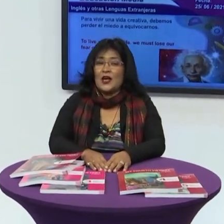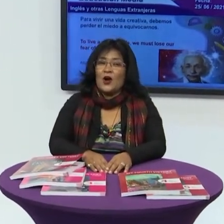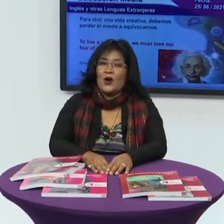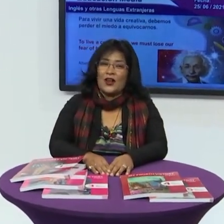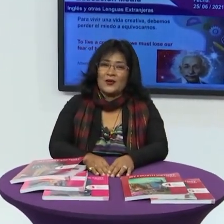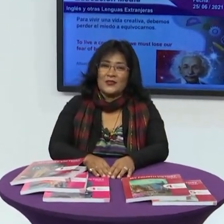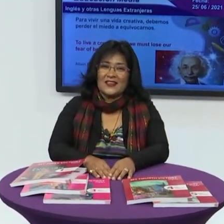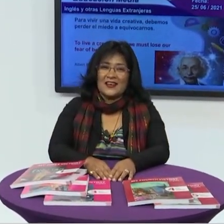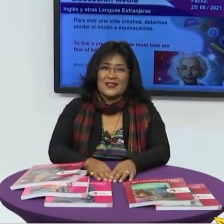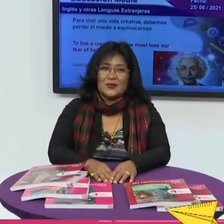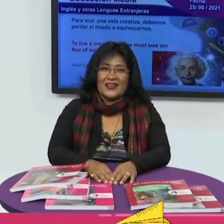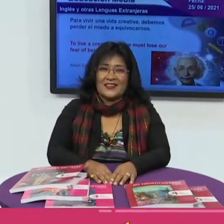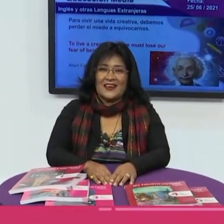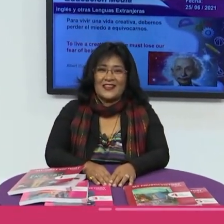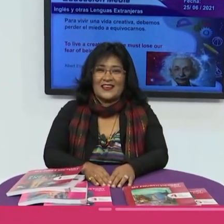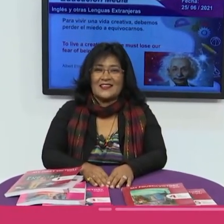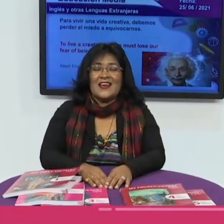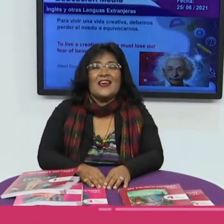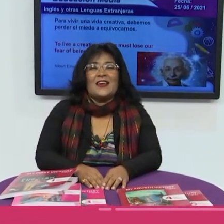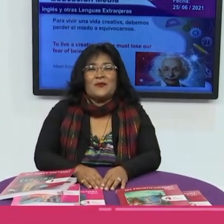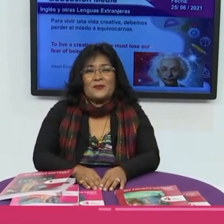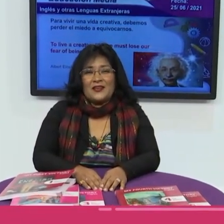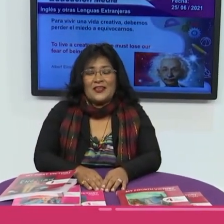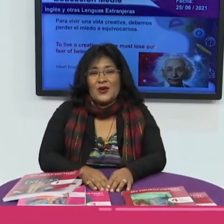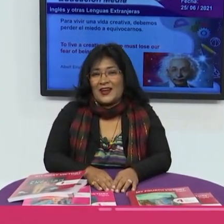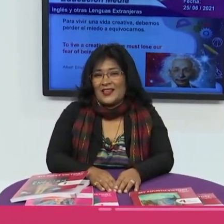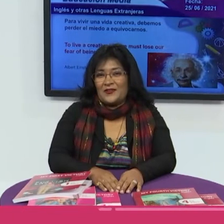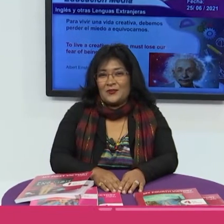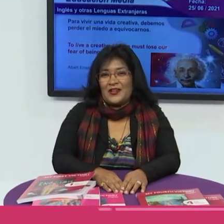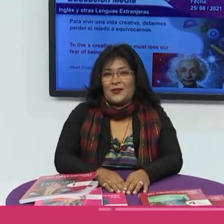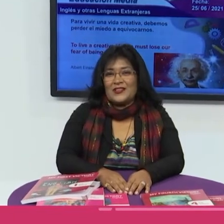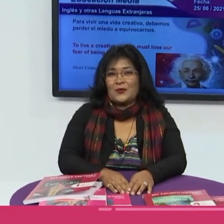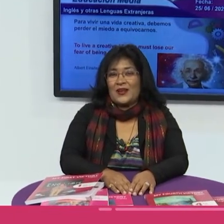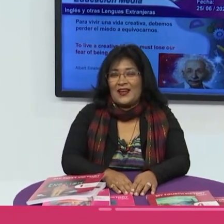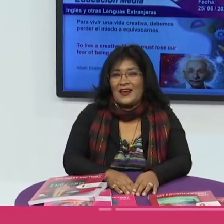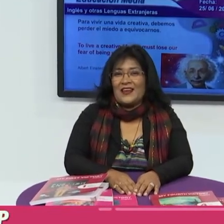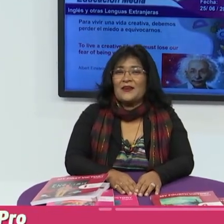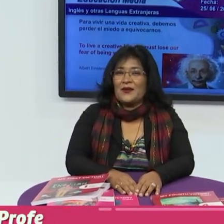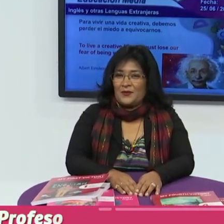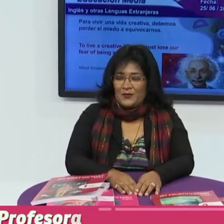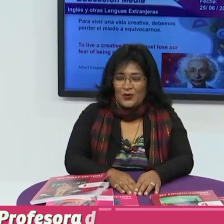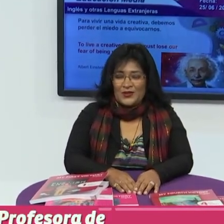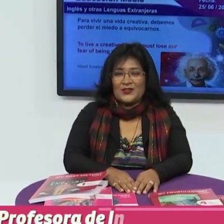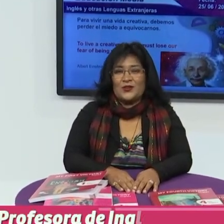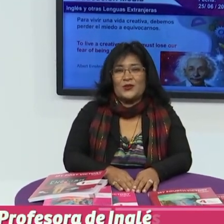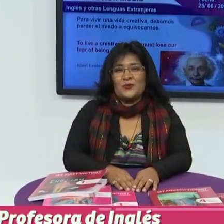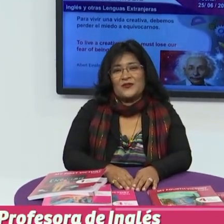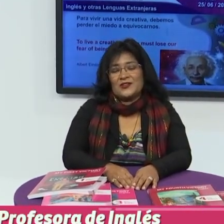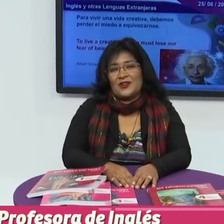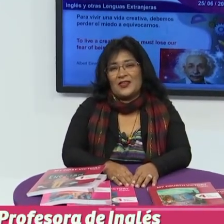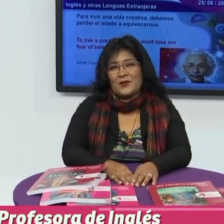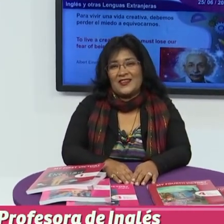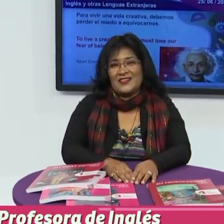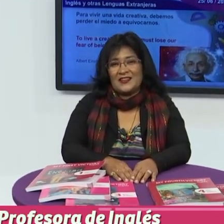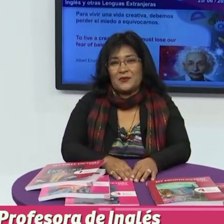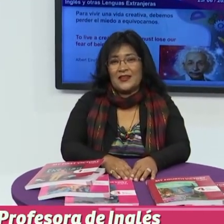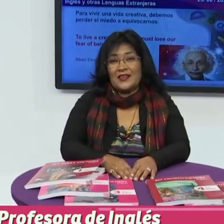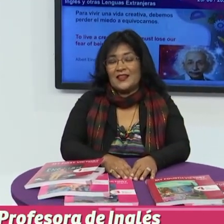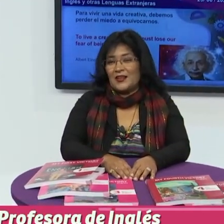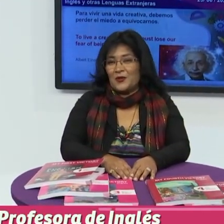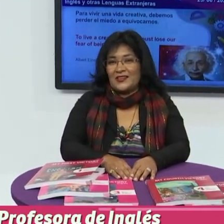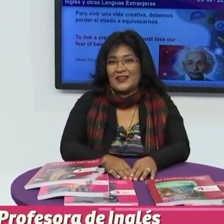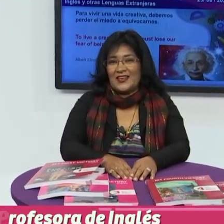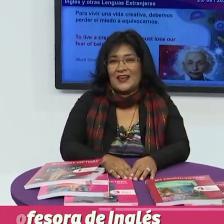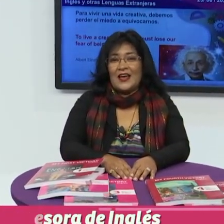class. Hola, ¿cómo estás? Buenas tardes. Bienvenidos a cada familia en la escuela. Hoy, tú con tu profesora Damayanti Jerry